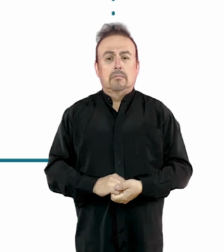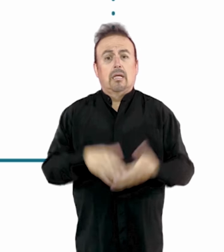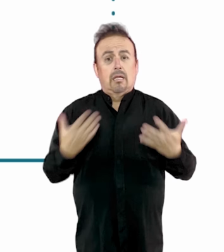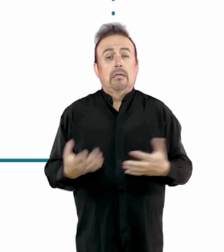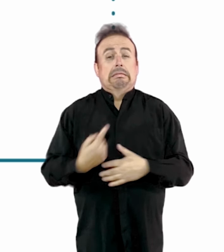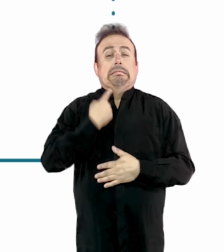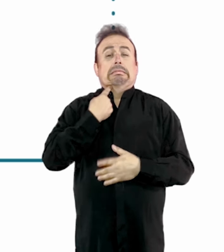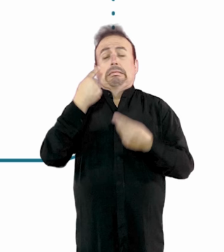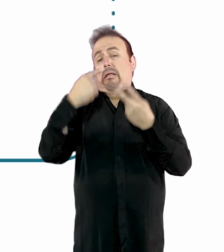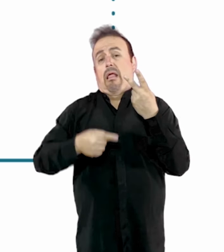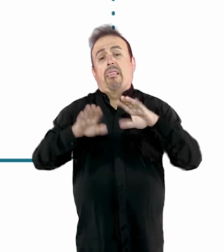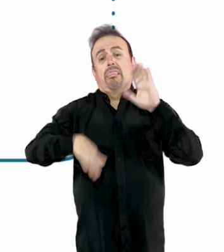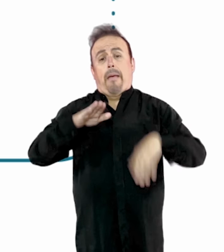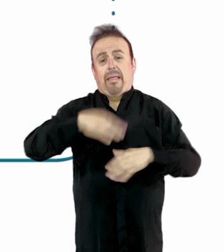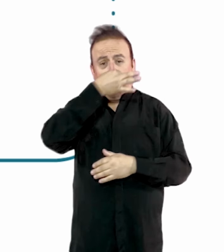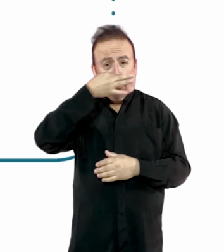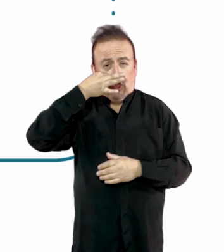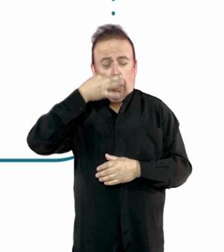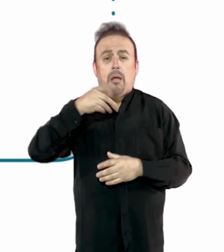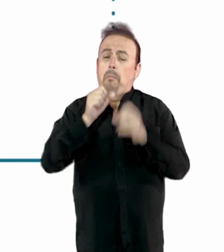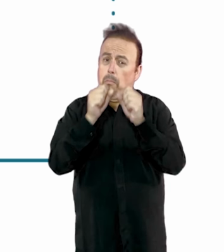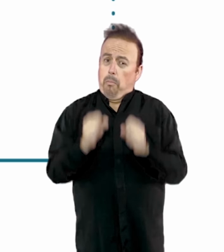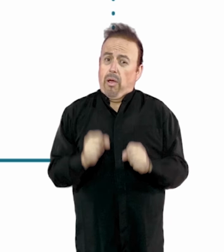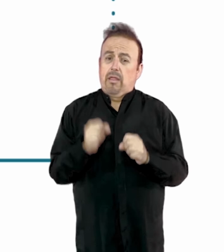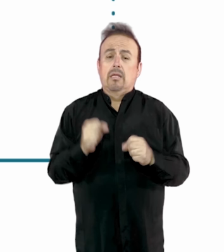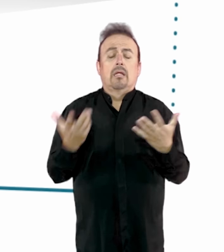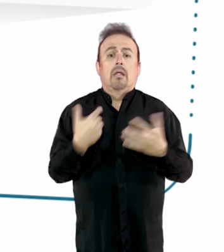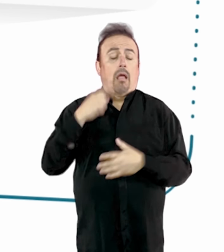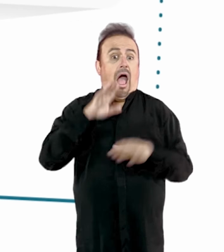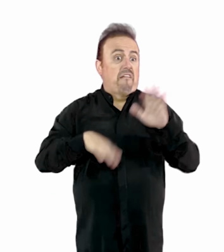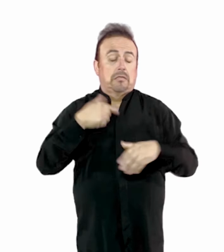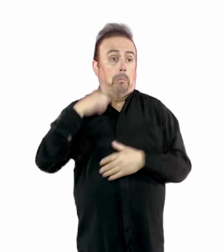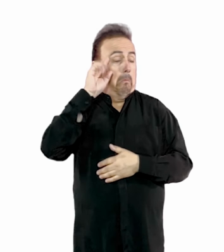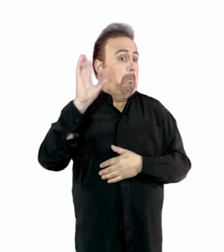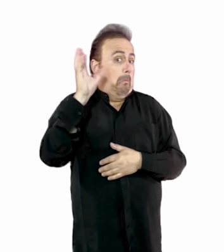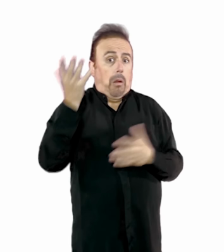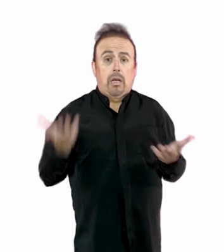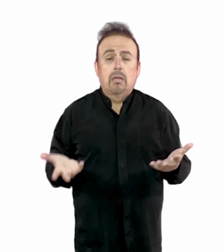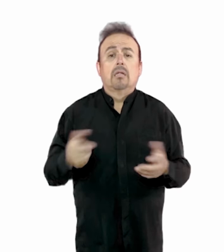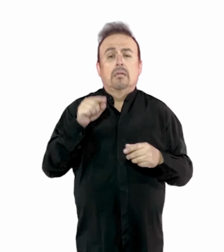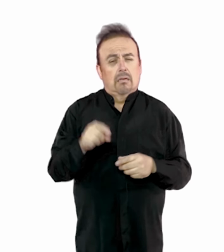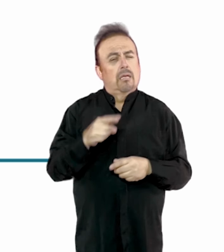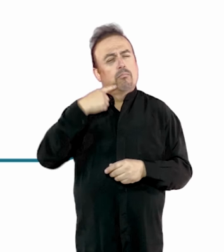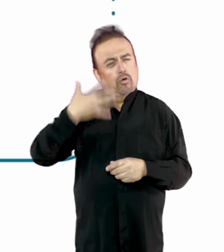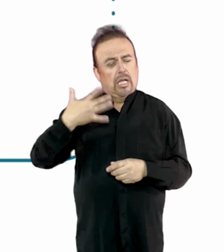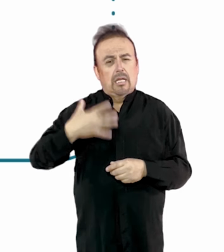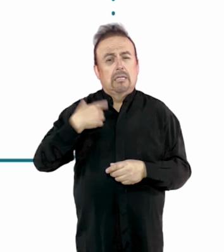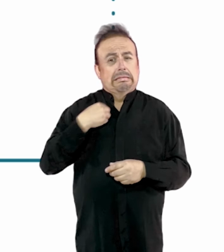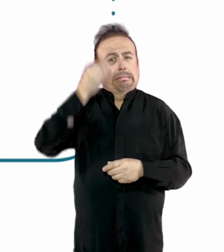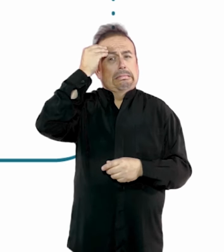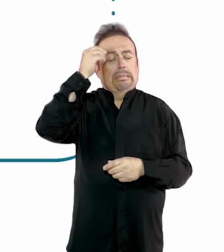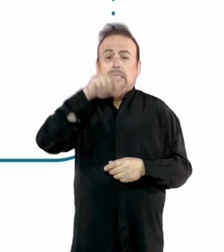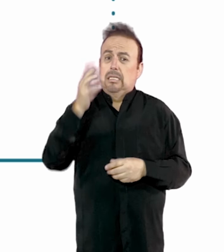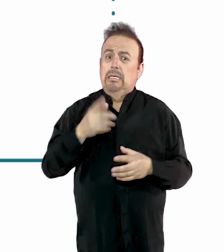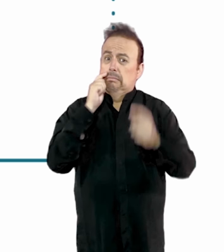Los efectos varían según el tipo de droga y pueden mantenerse aunque uno no se dé cuenta de ello. Es relevante considerar los riesgos